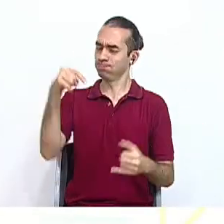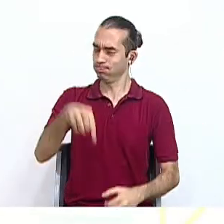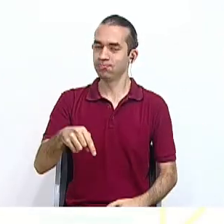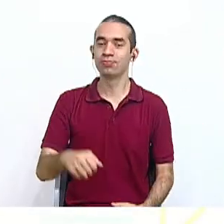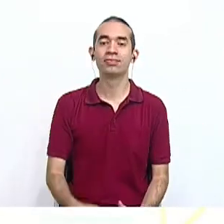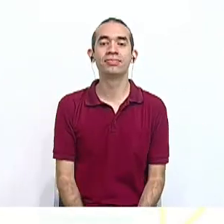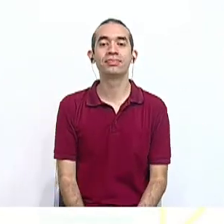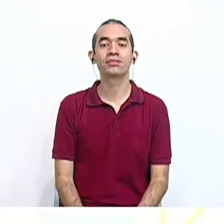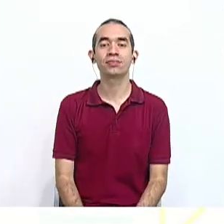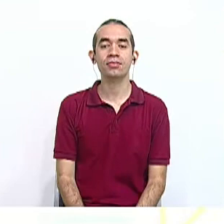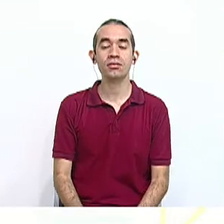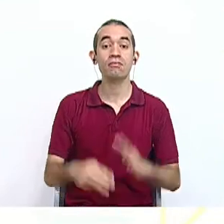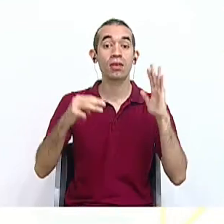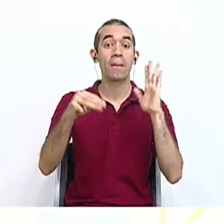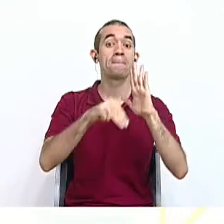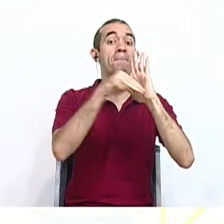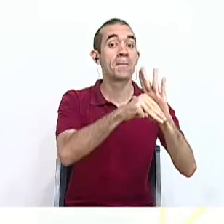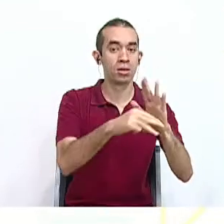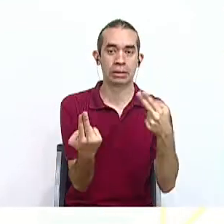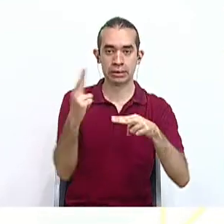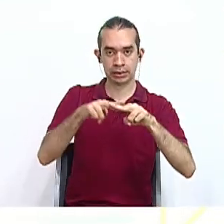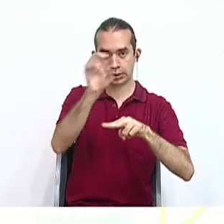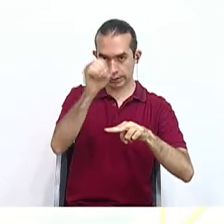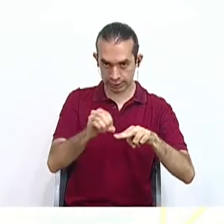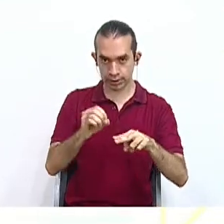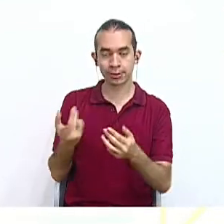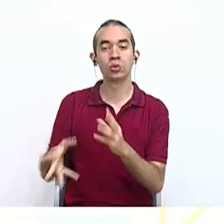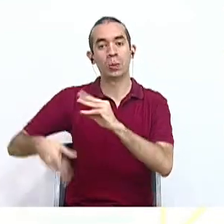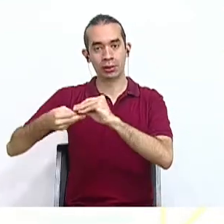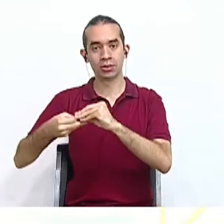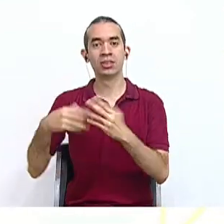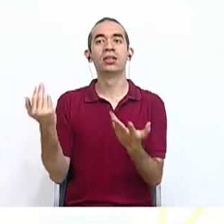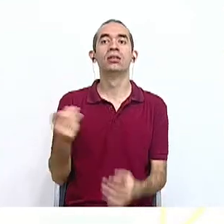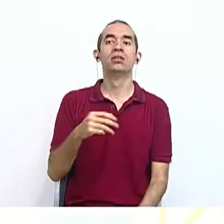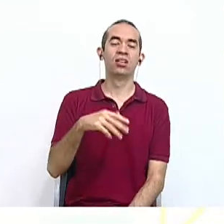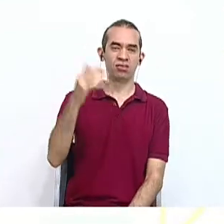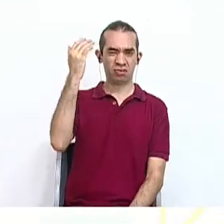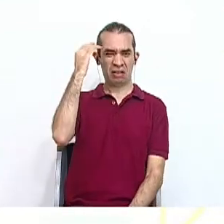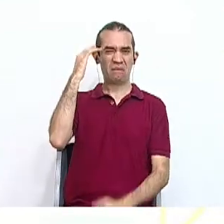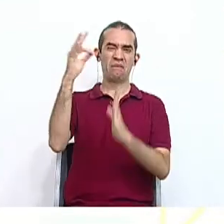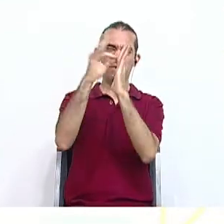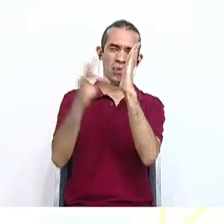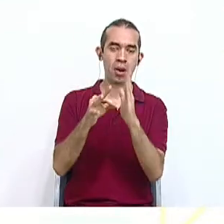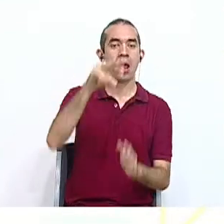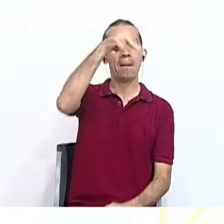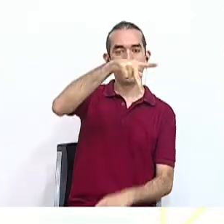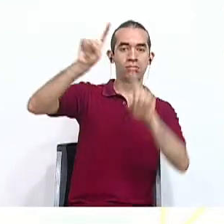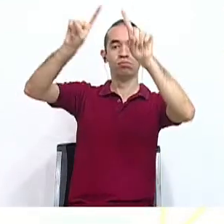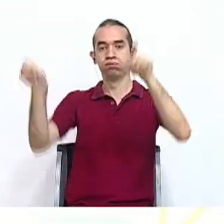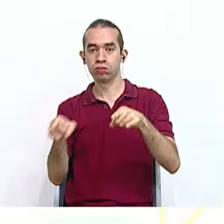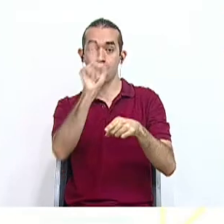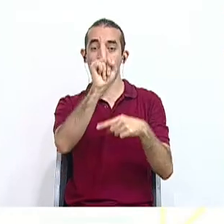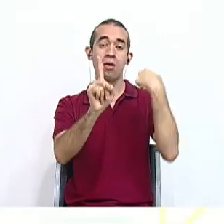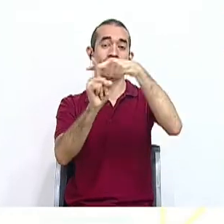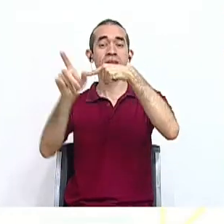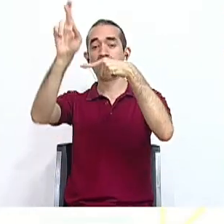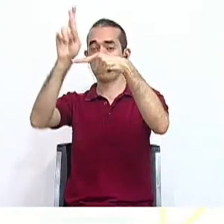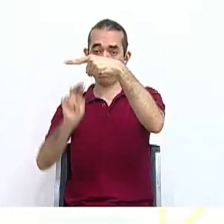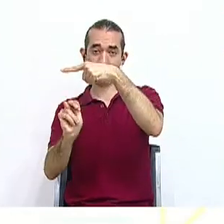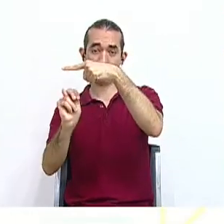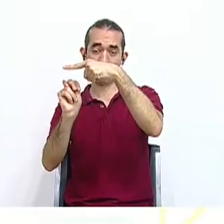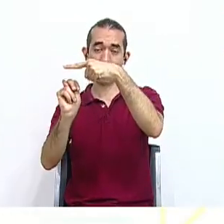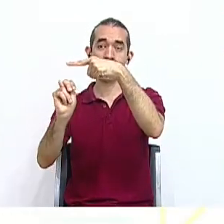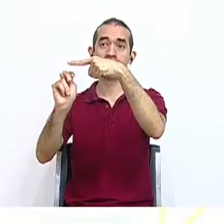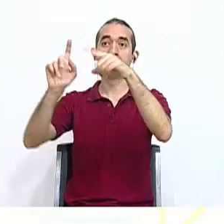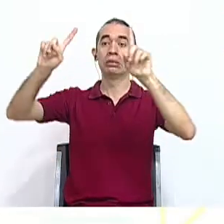hoy. El modelo para el interés compuesto tenemos P por 1 más R sobre N elevado